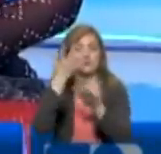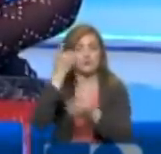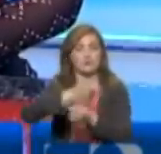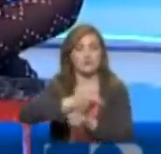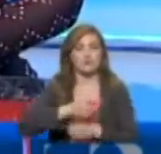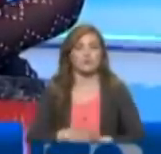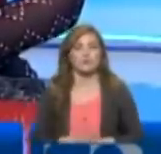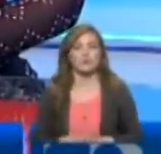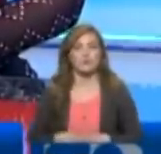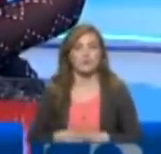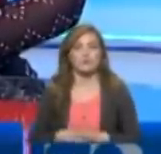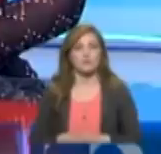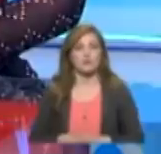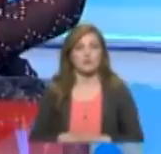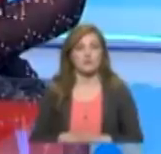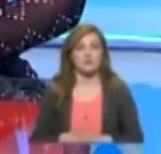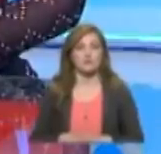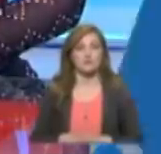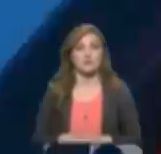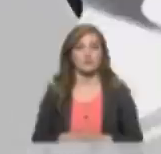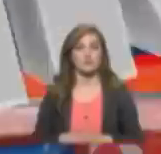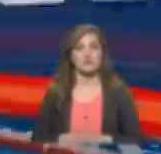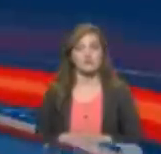carlos acotó informal